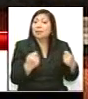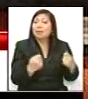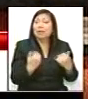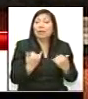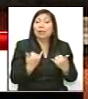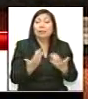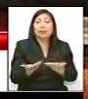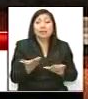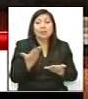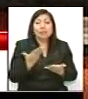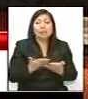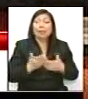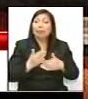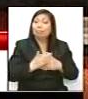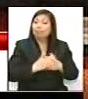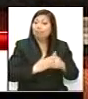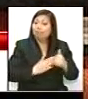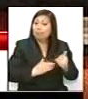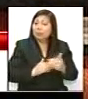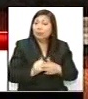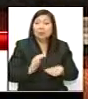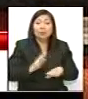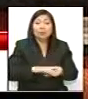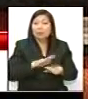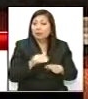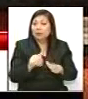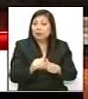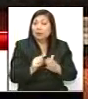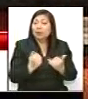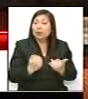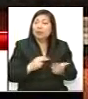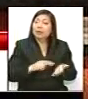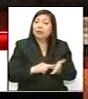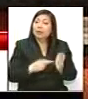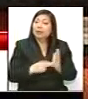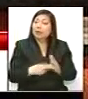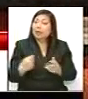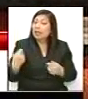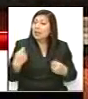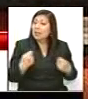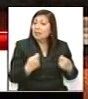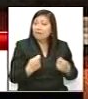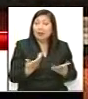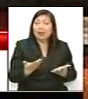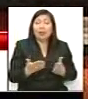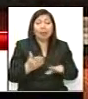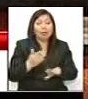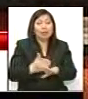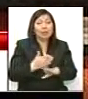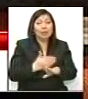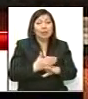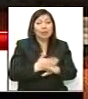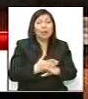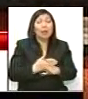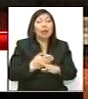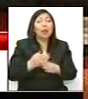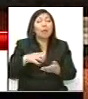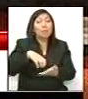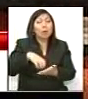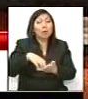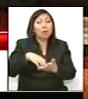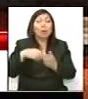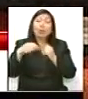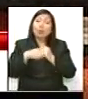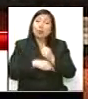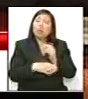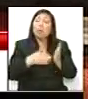esta recuperación de la infraestructura y sobre todo que esto signifique una inversión también en el desarrollo de los pueblos del sur y del pueblo ayacuchano